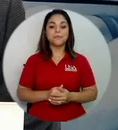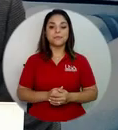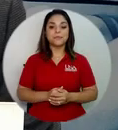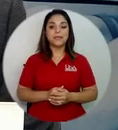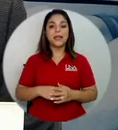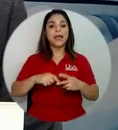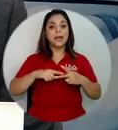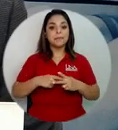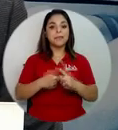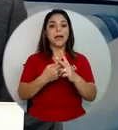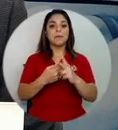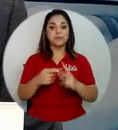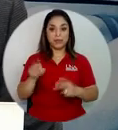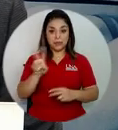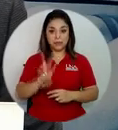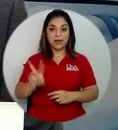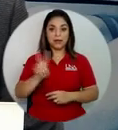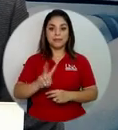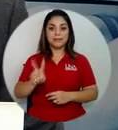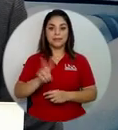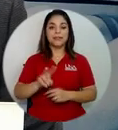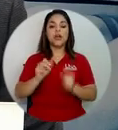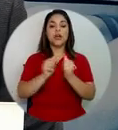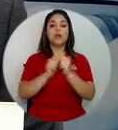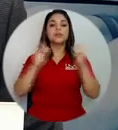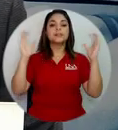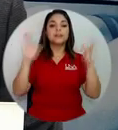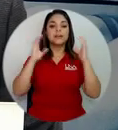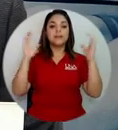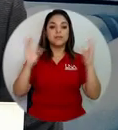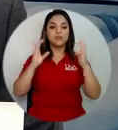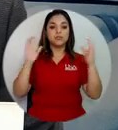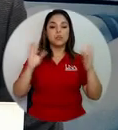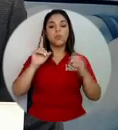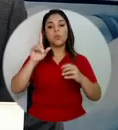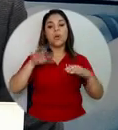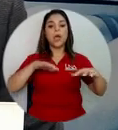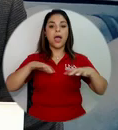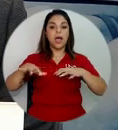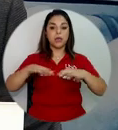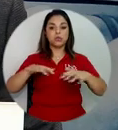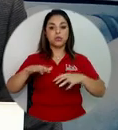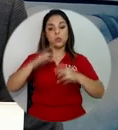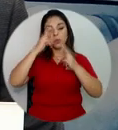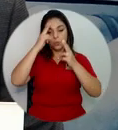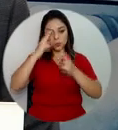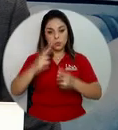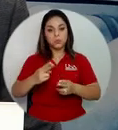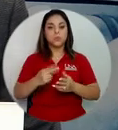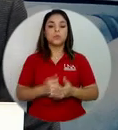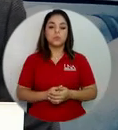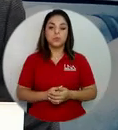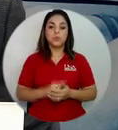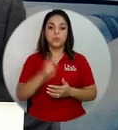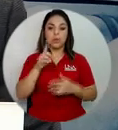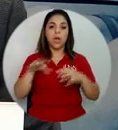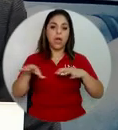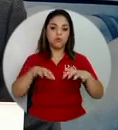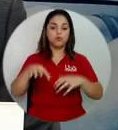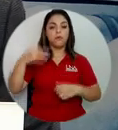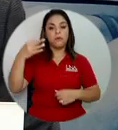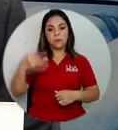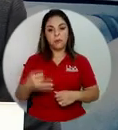sí. Iniciamos el viernes con una celebración, un acto conmemorativo, un